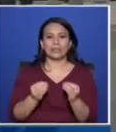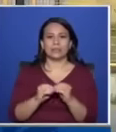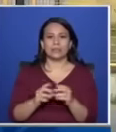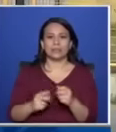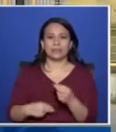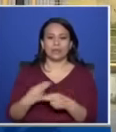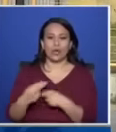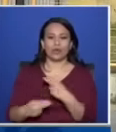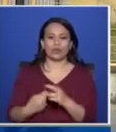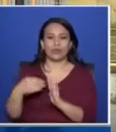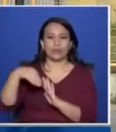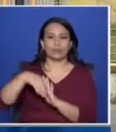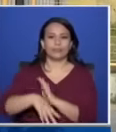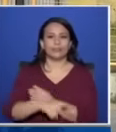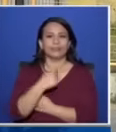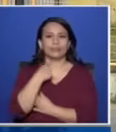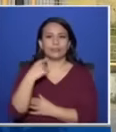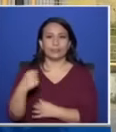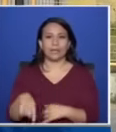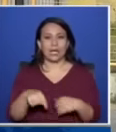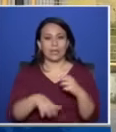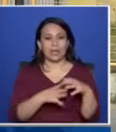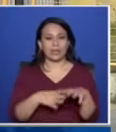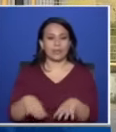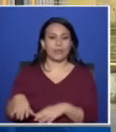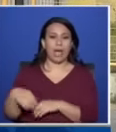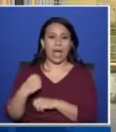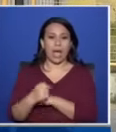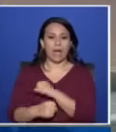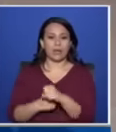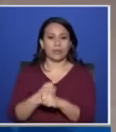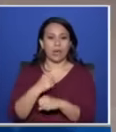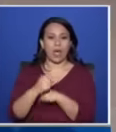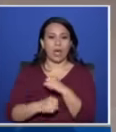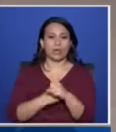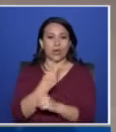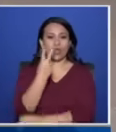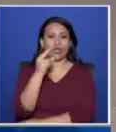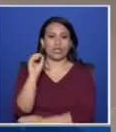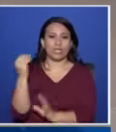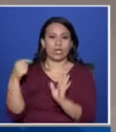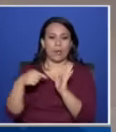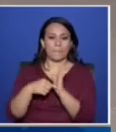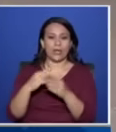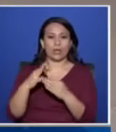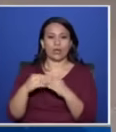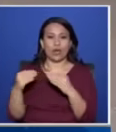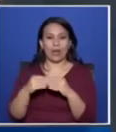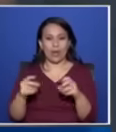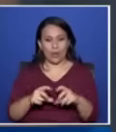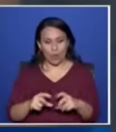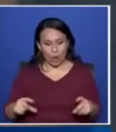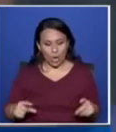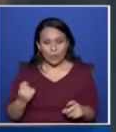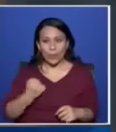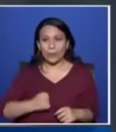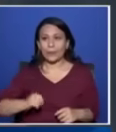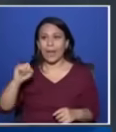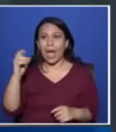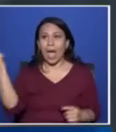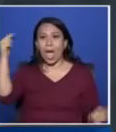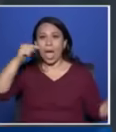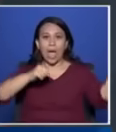inversión que se pierde. Para hacer este evento anual, se destinan cerca de 200 mil dólares entre equipos, vuelos,